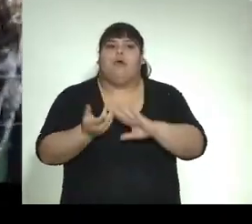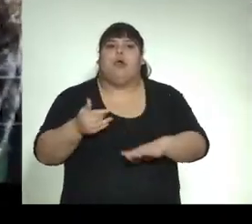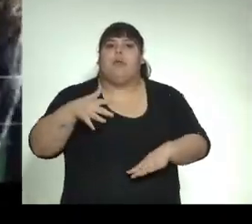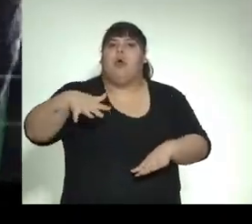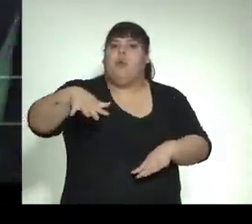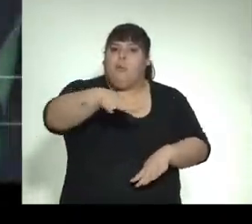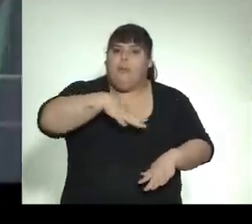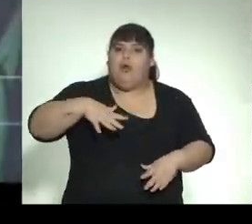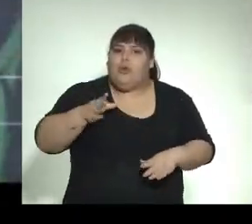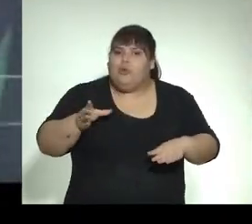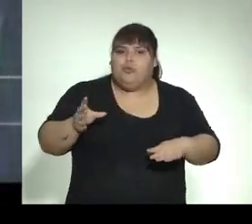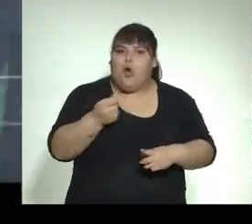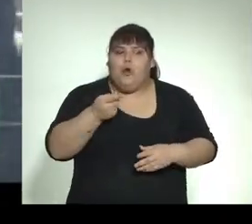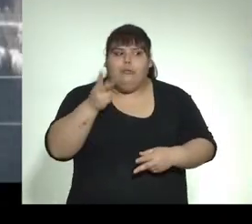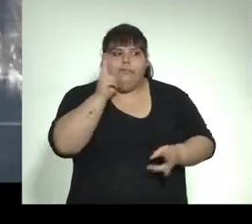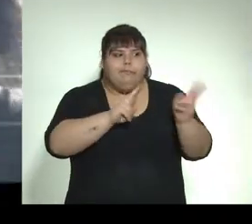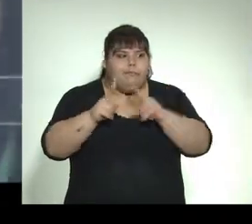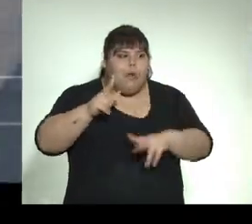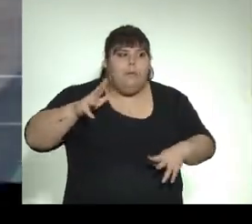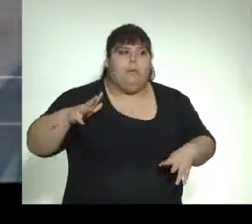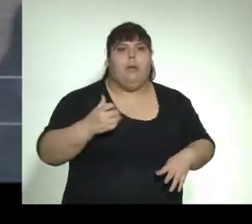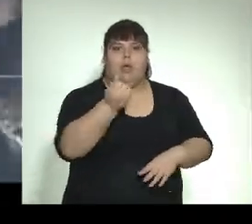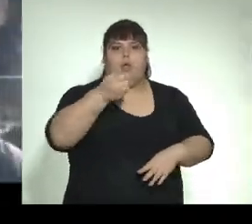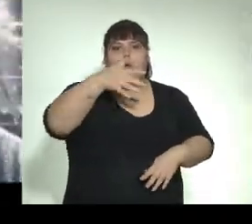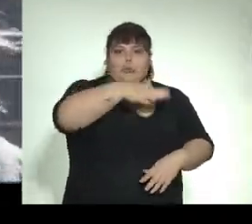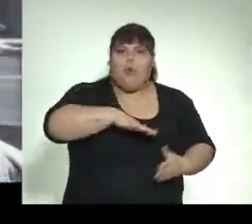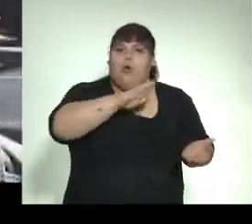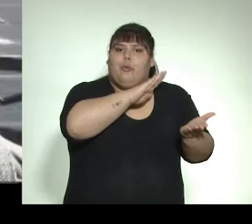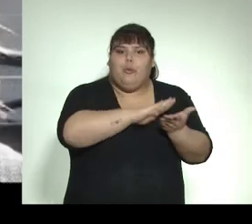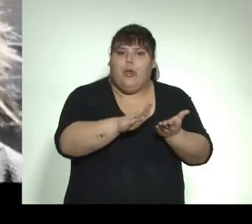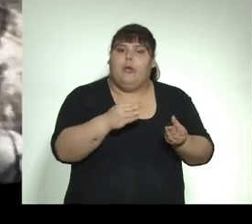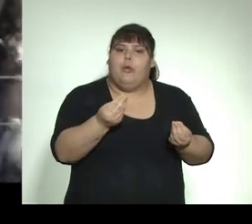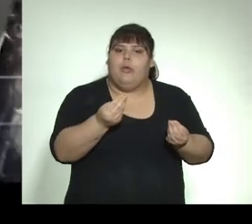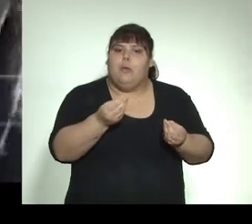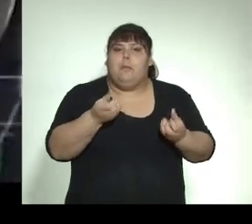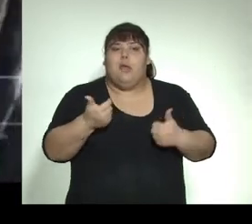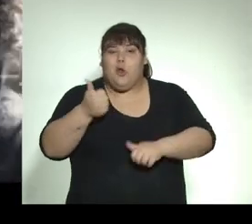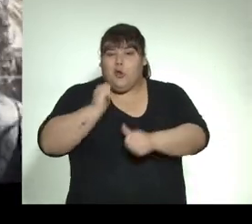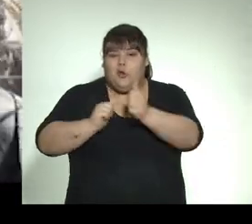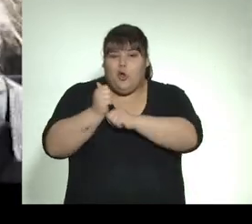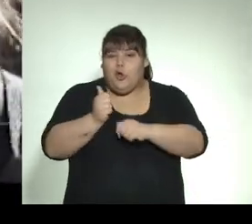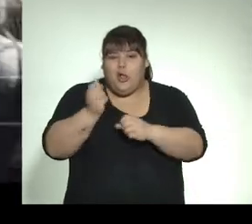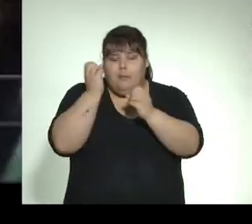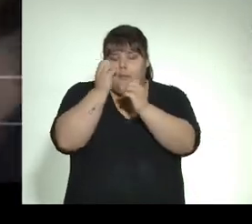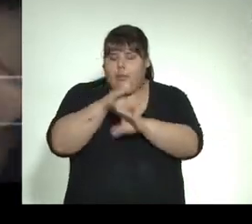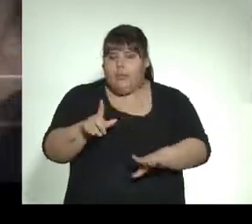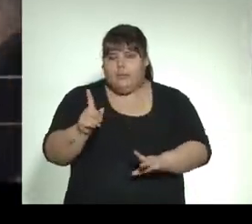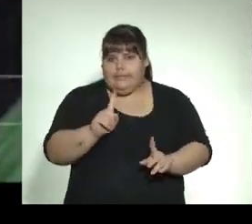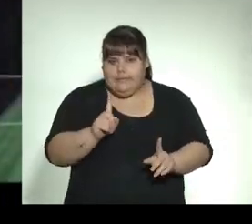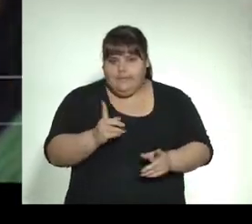pueblo para encontrar un refugio nuevo sin perder sus raíces?